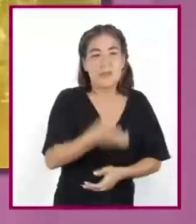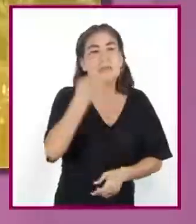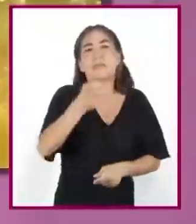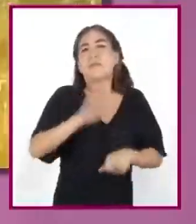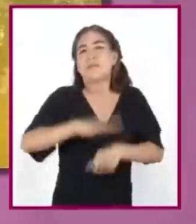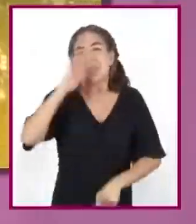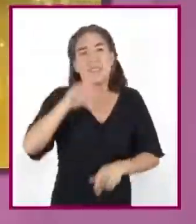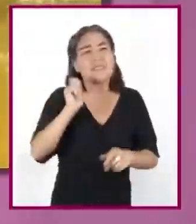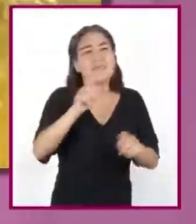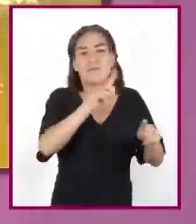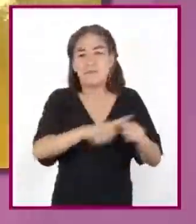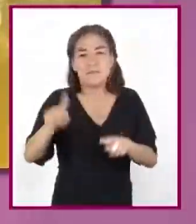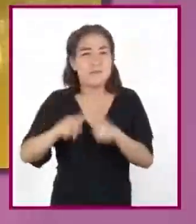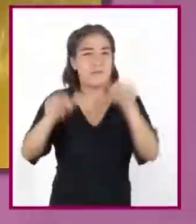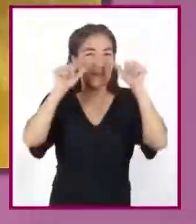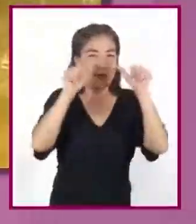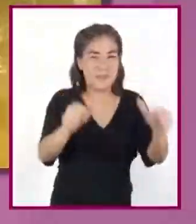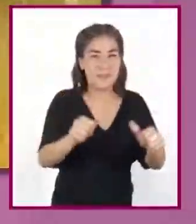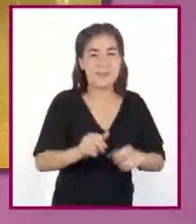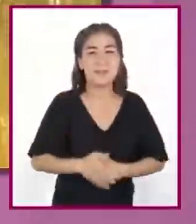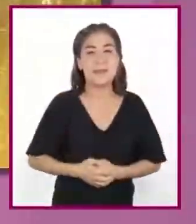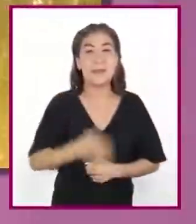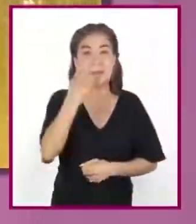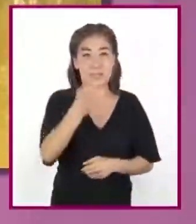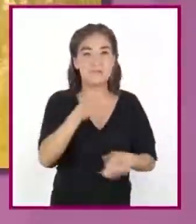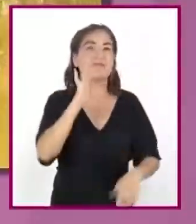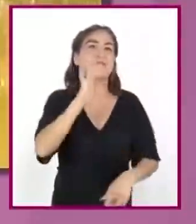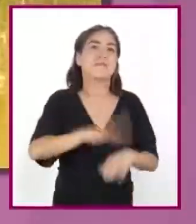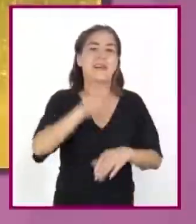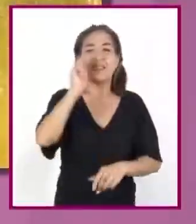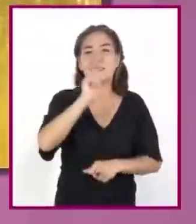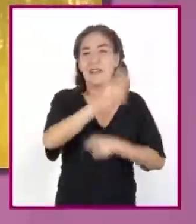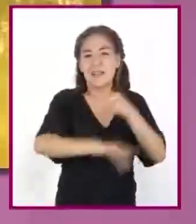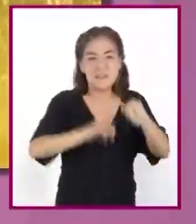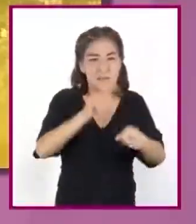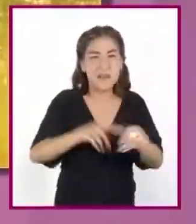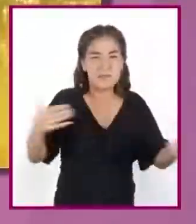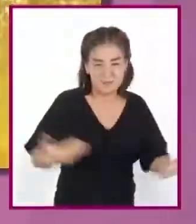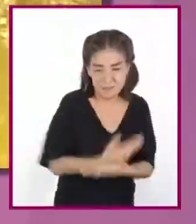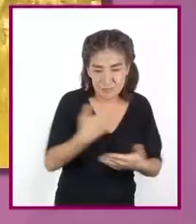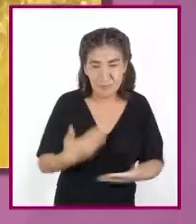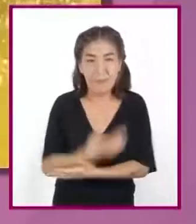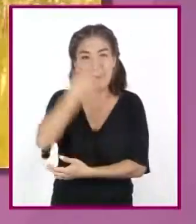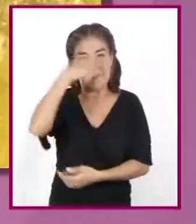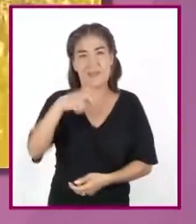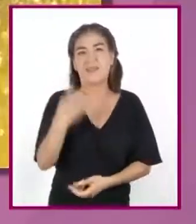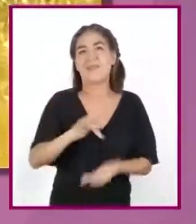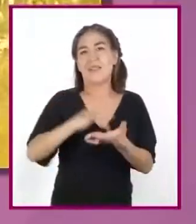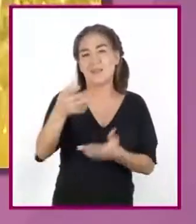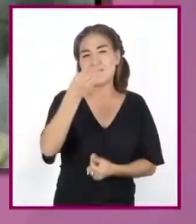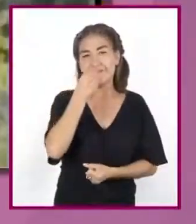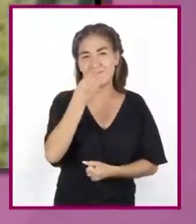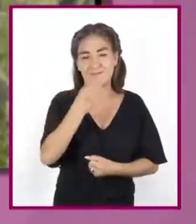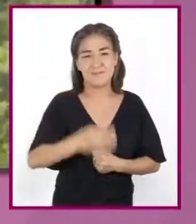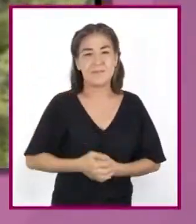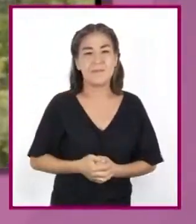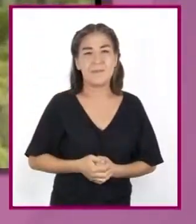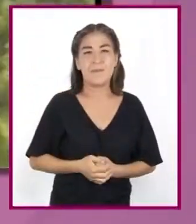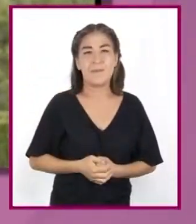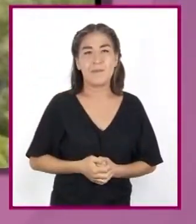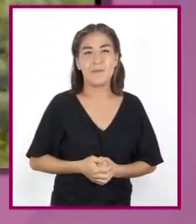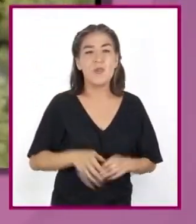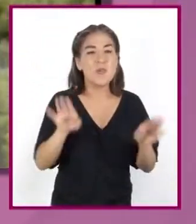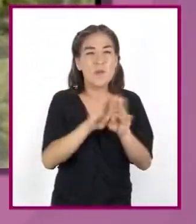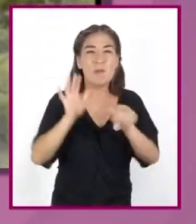sinnúmero de servicios ambientales. Ahí se crían una gran cantidad de especies importantes para nuestra alimentación. Las presiones